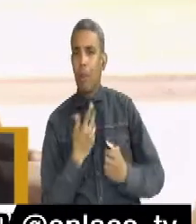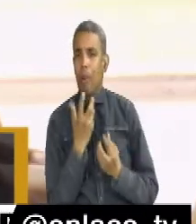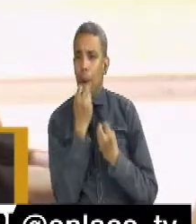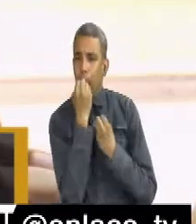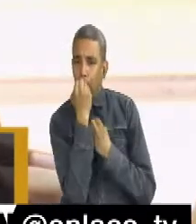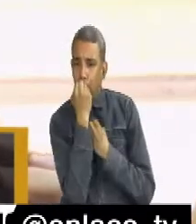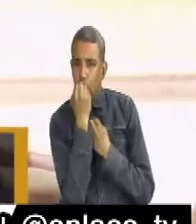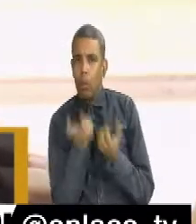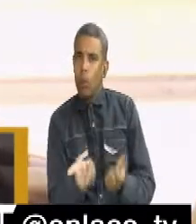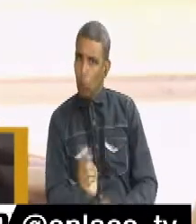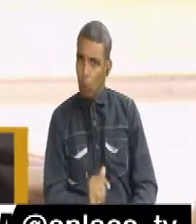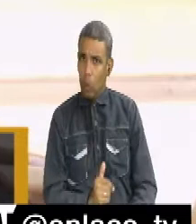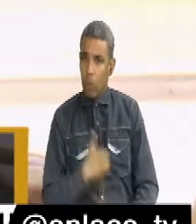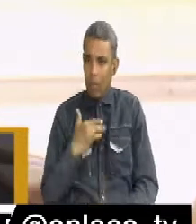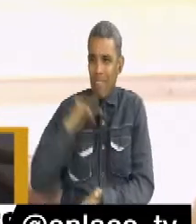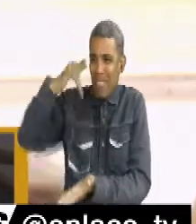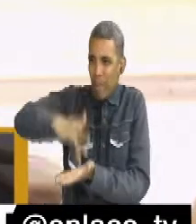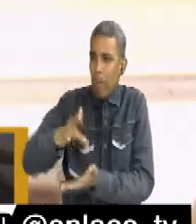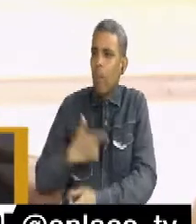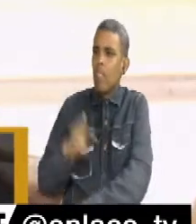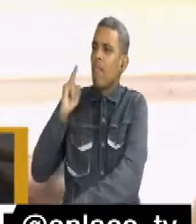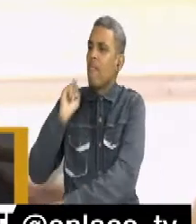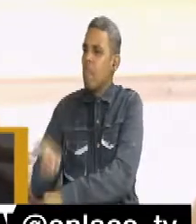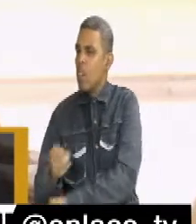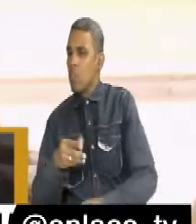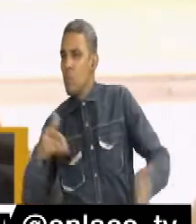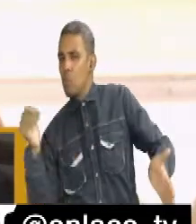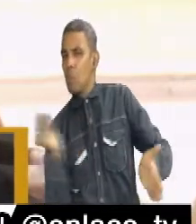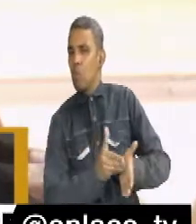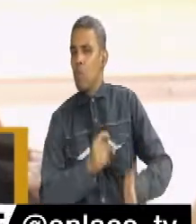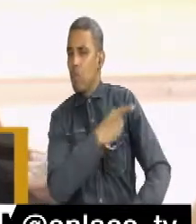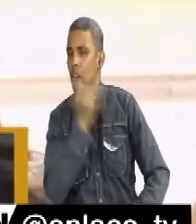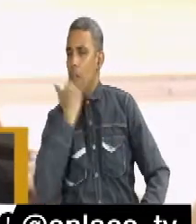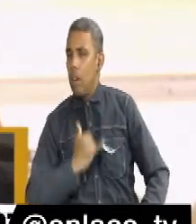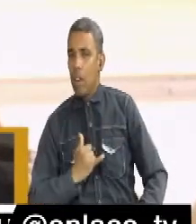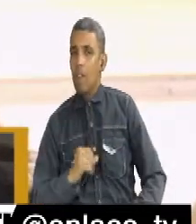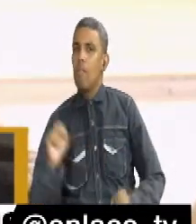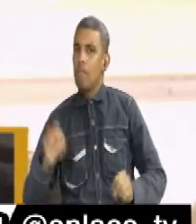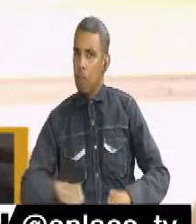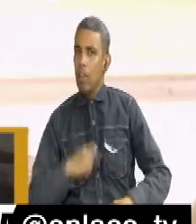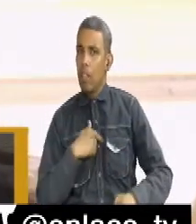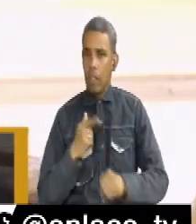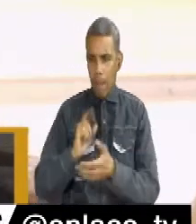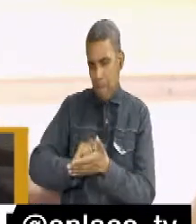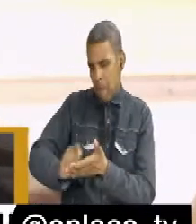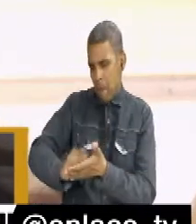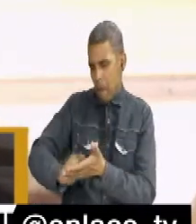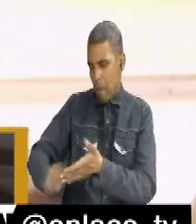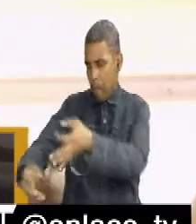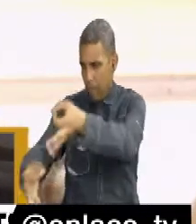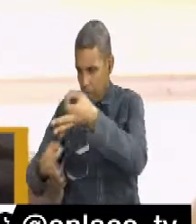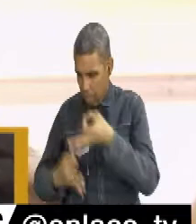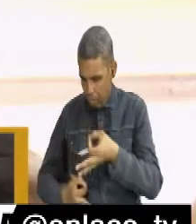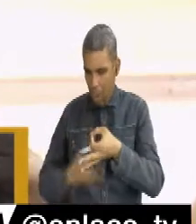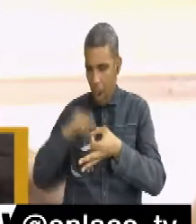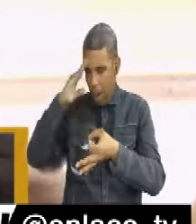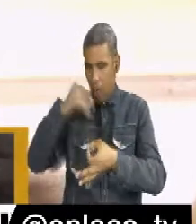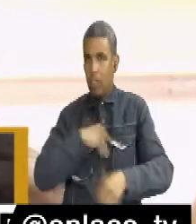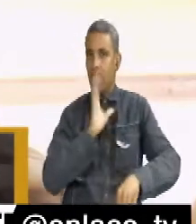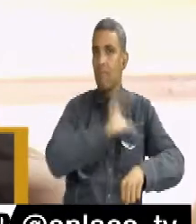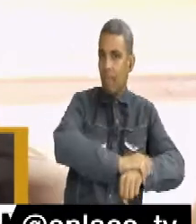estas personas que cometen este delito, y no seguir pues dejando un tema de